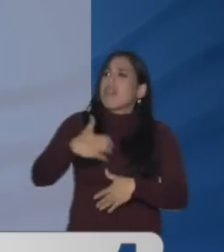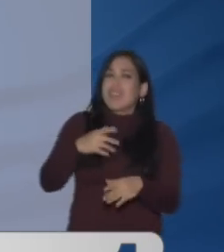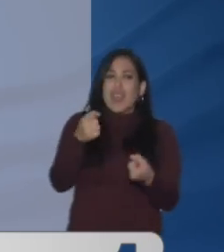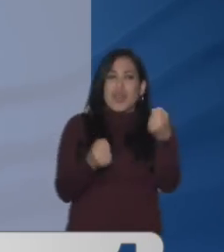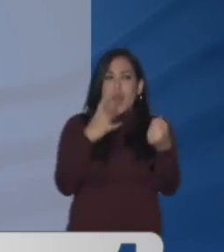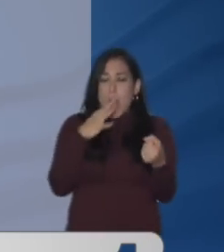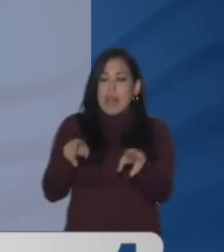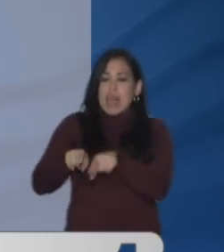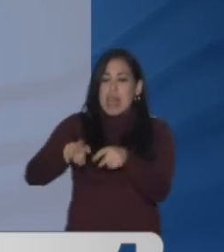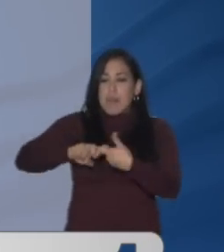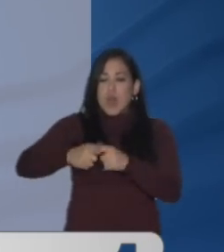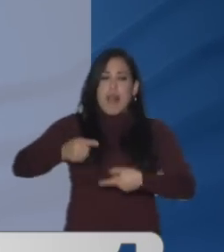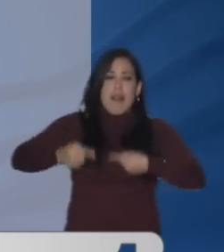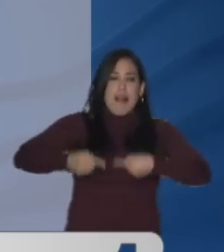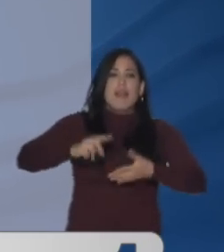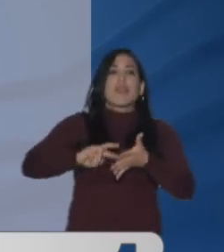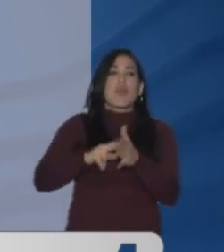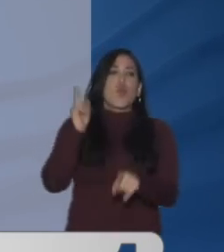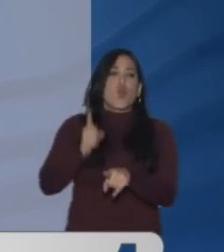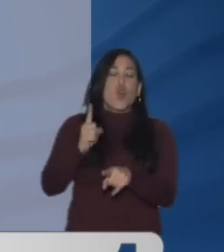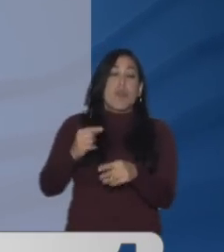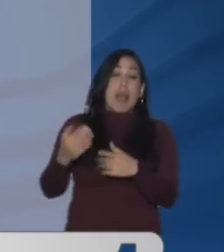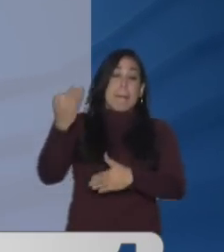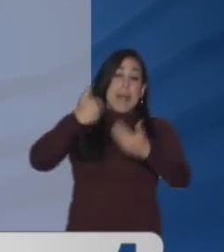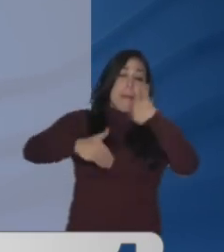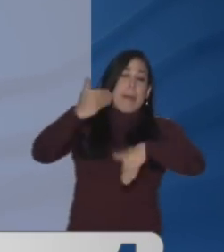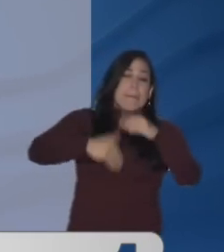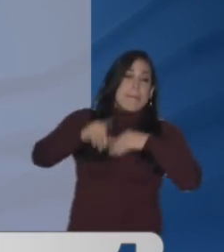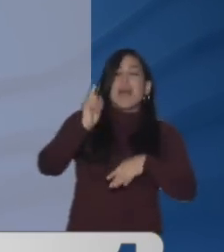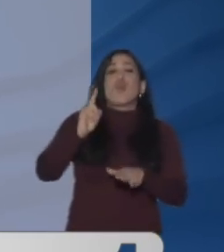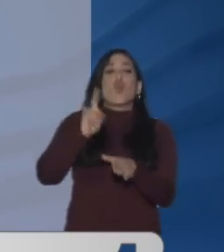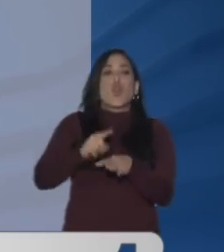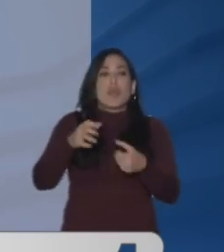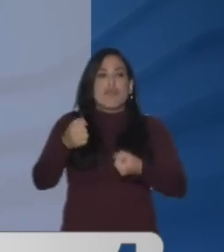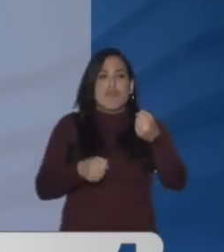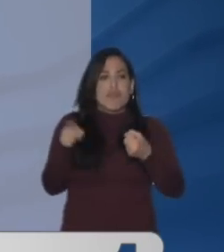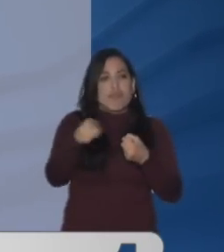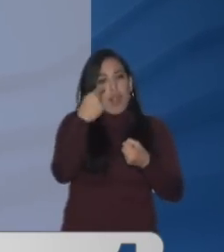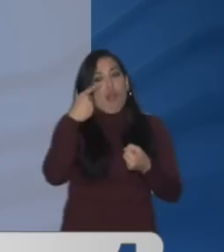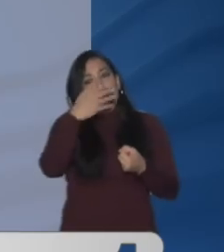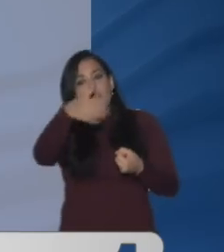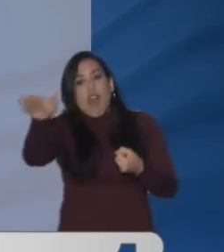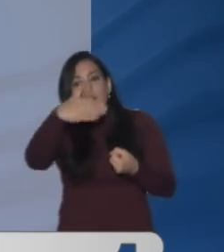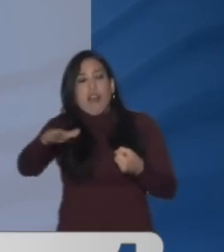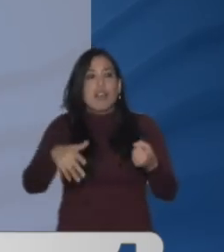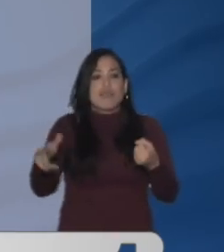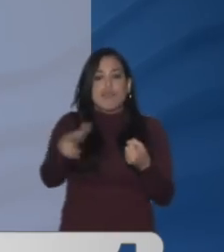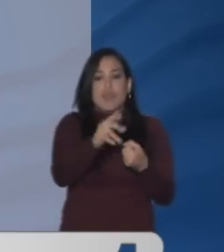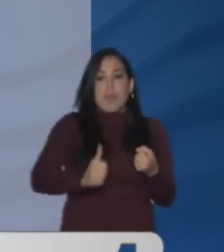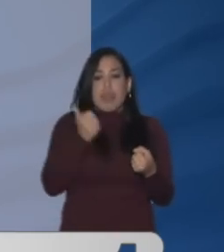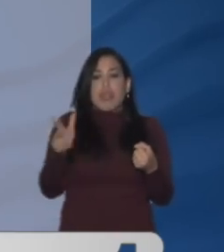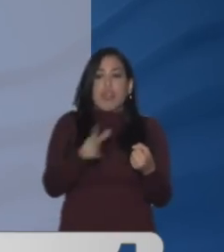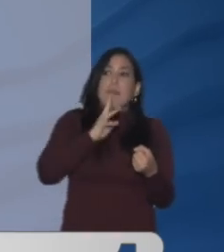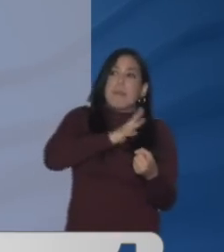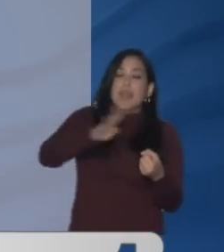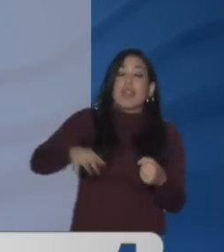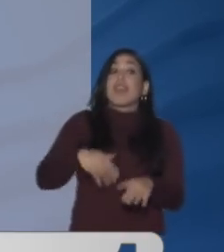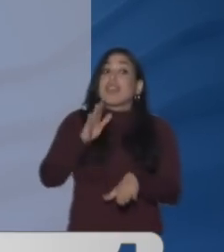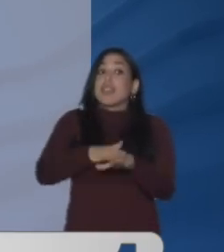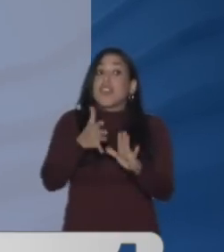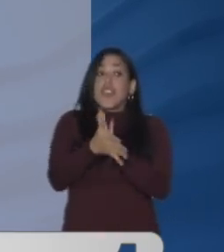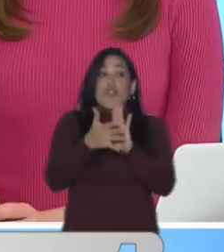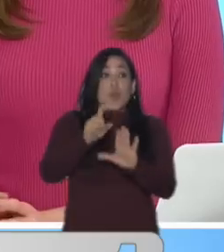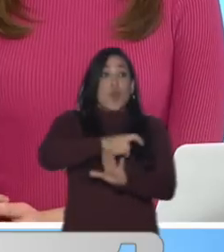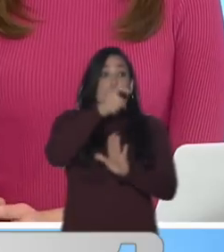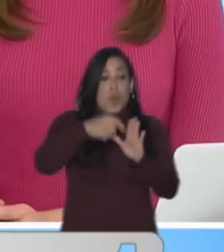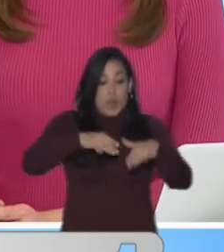le hizo el conductor, que también resultó lesionado por las esquirlas o por invadir el carril exclusivo del sistema de transporte masivo. Es por ahora toda